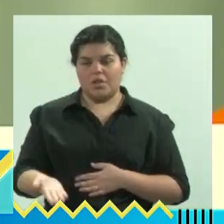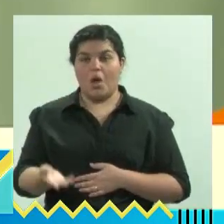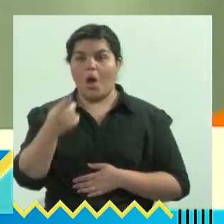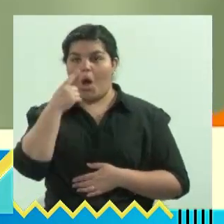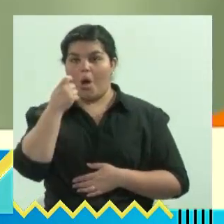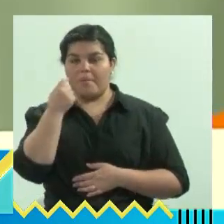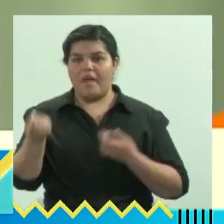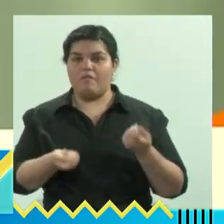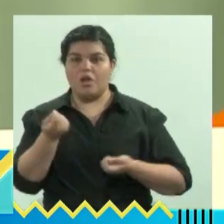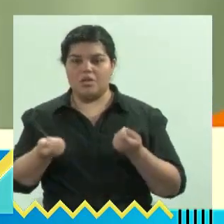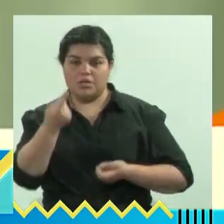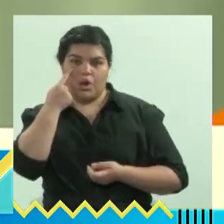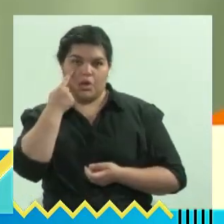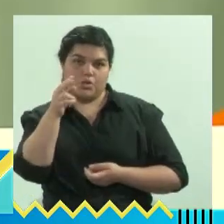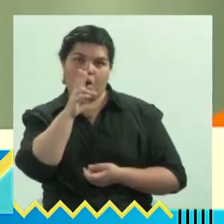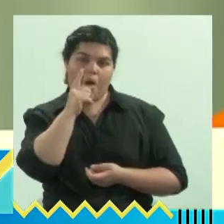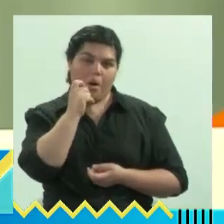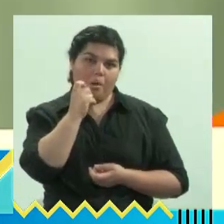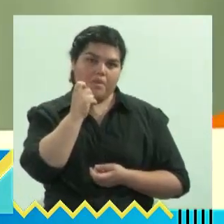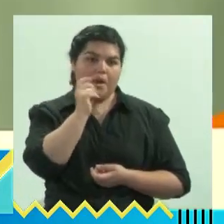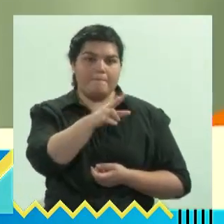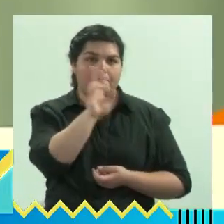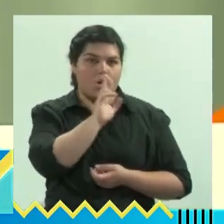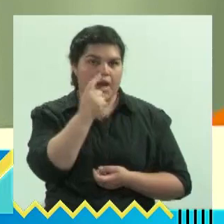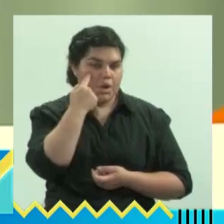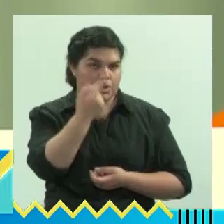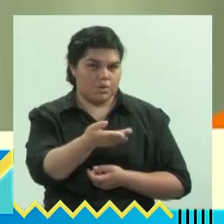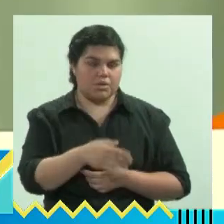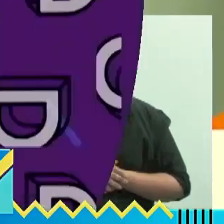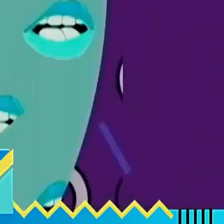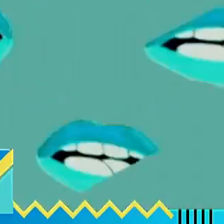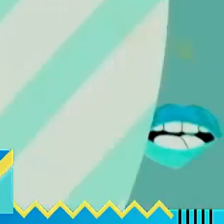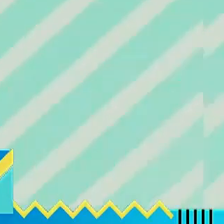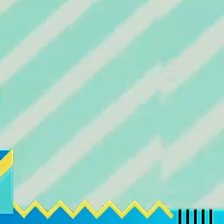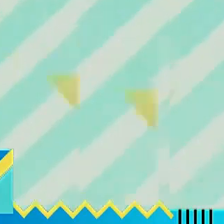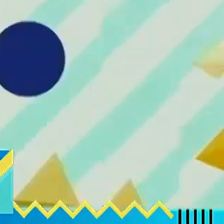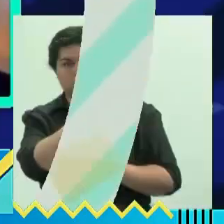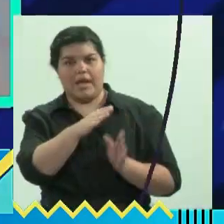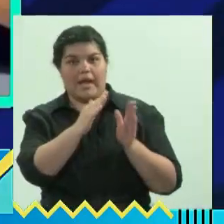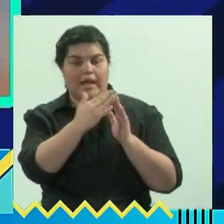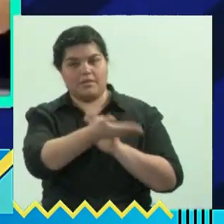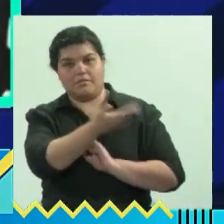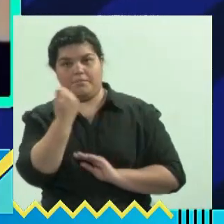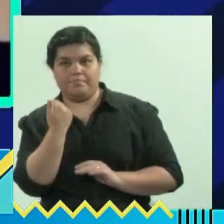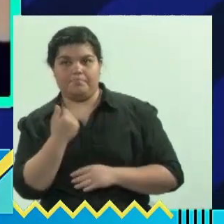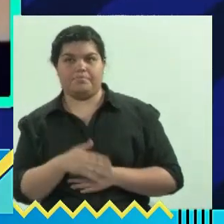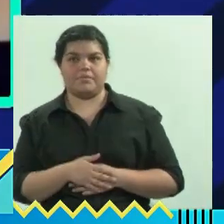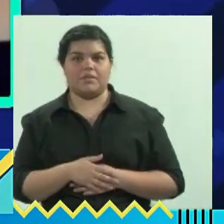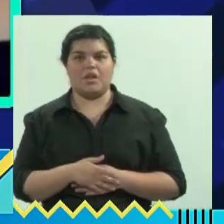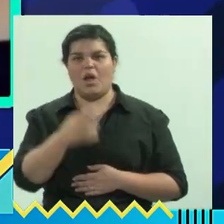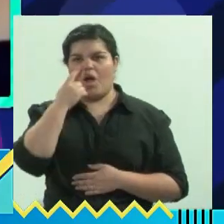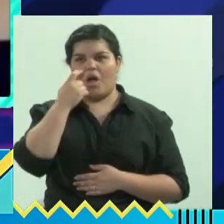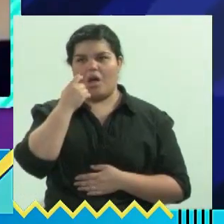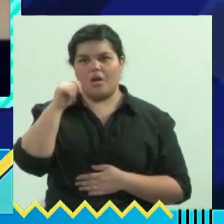boliche y la lleva a su casa, y la primera historia que se escucha es que cuando la chica le pide llevarla a su casa, este chico la lleva a un